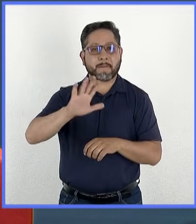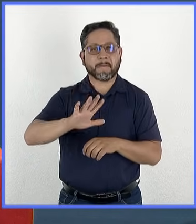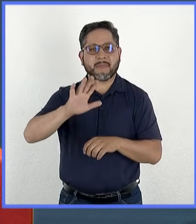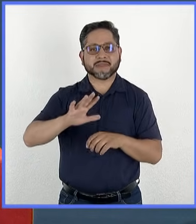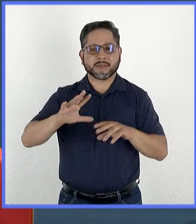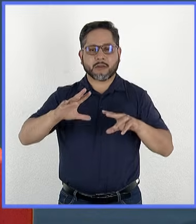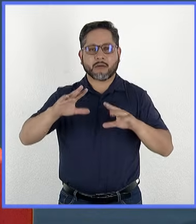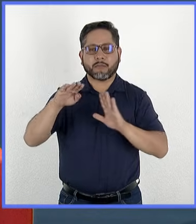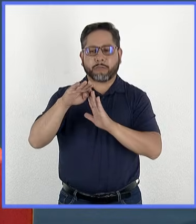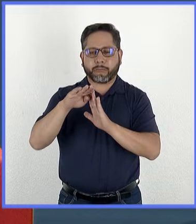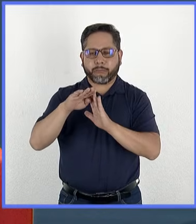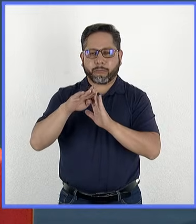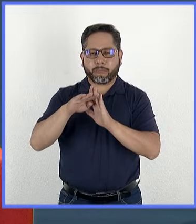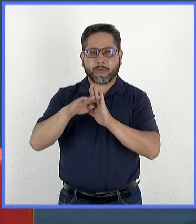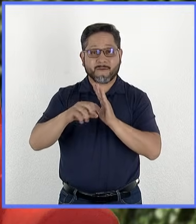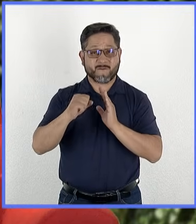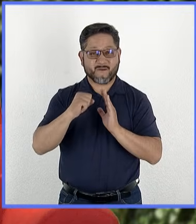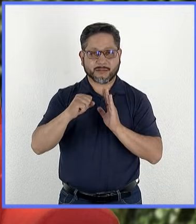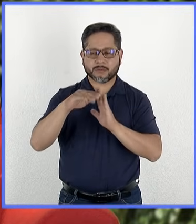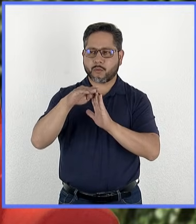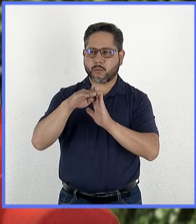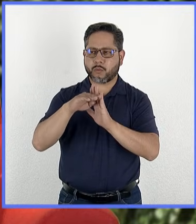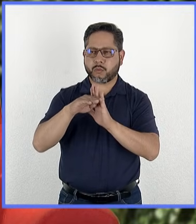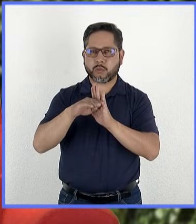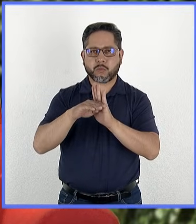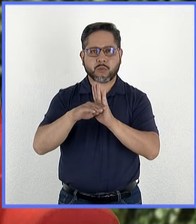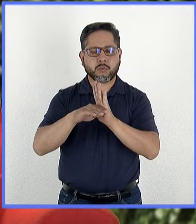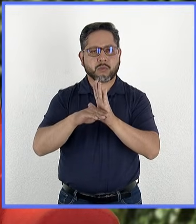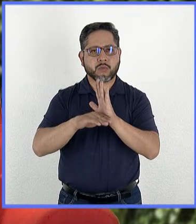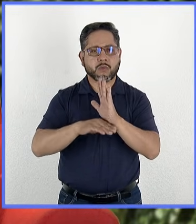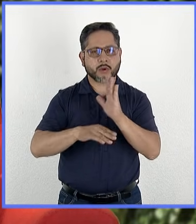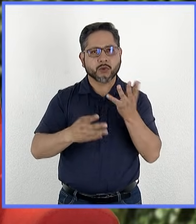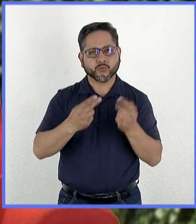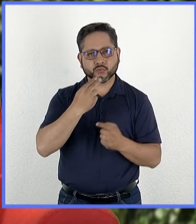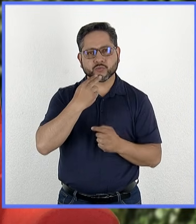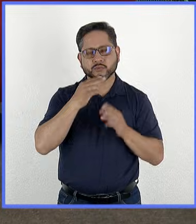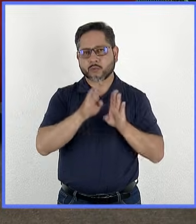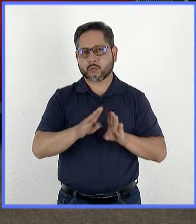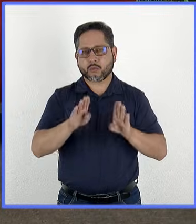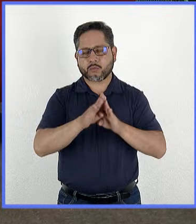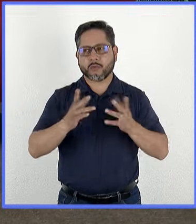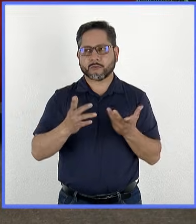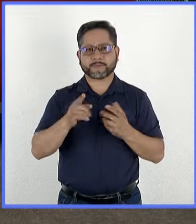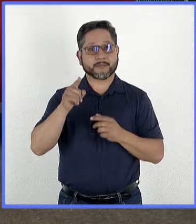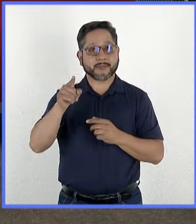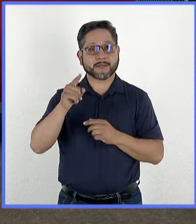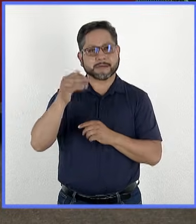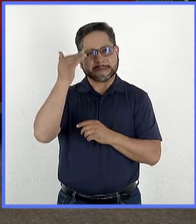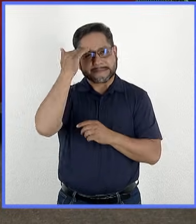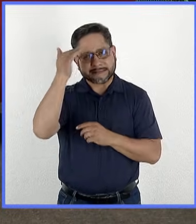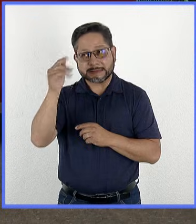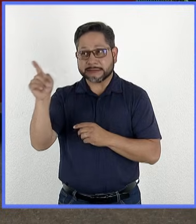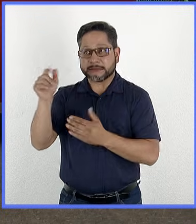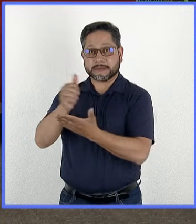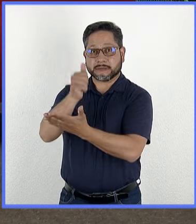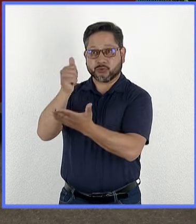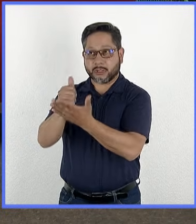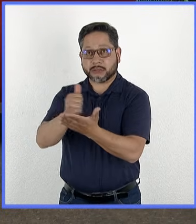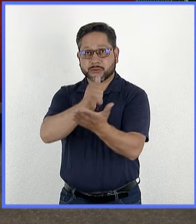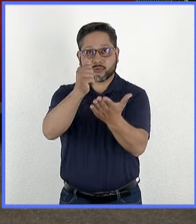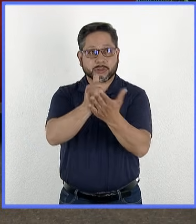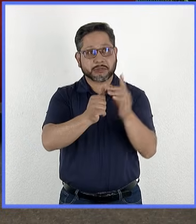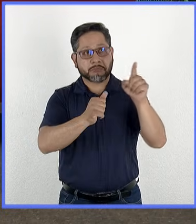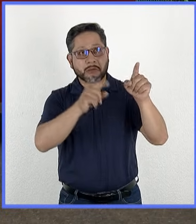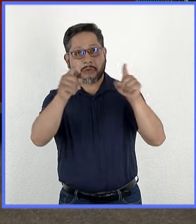perdiendo. Tendremos varias condiciones de operación, dependiendo cuánto toma cada ciudad. Si alguna ciudad,